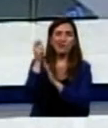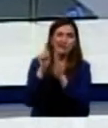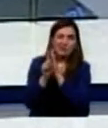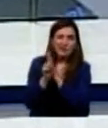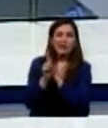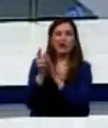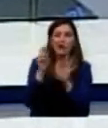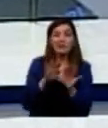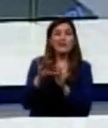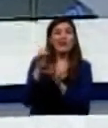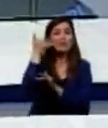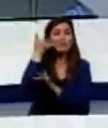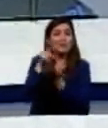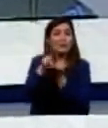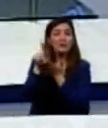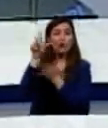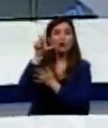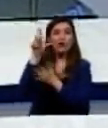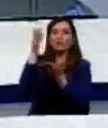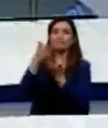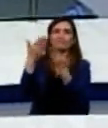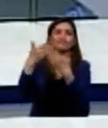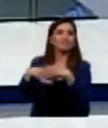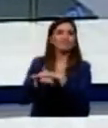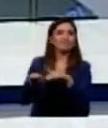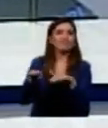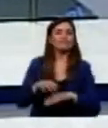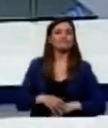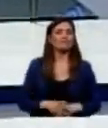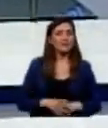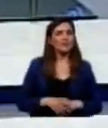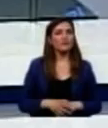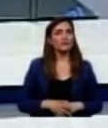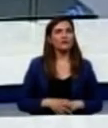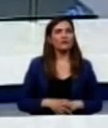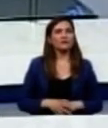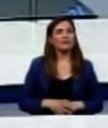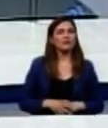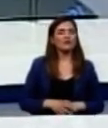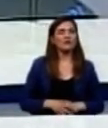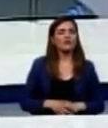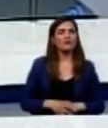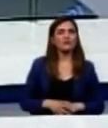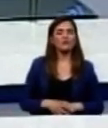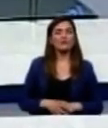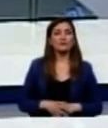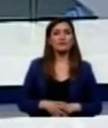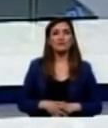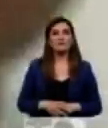este lunes. Esto mientras la implementación de la billetera móvil BIMO aún tiene que superar ciertas temáticas.